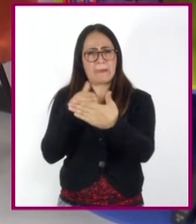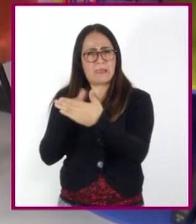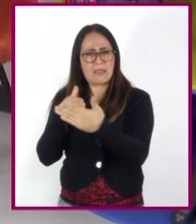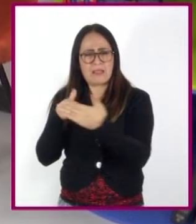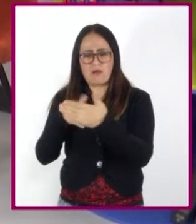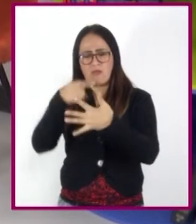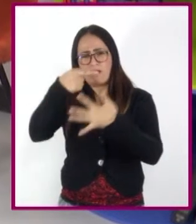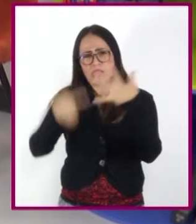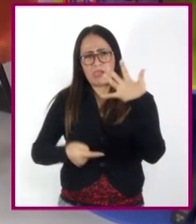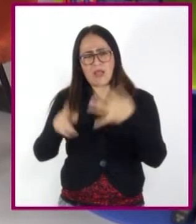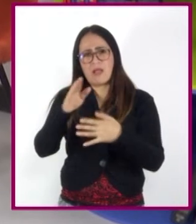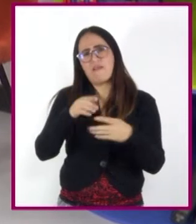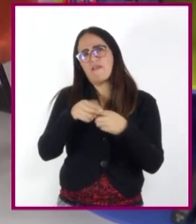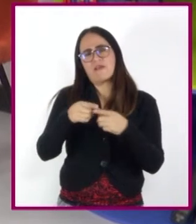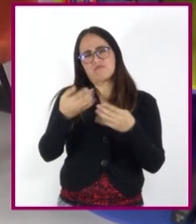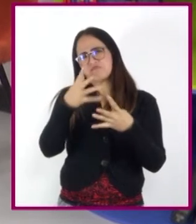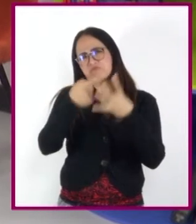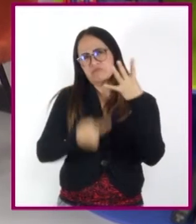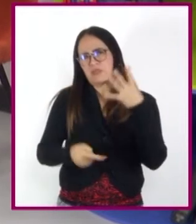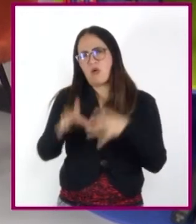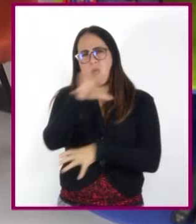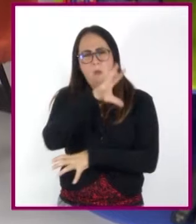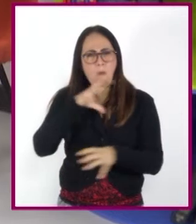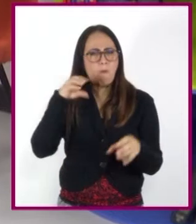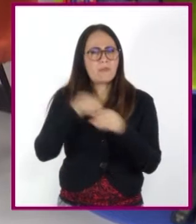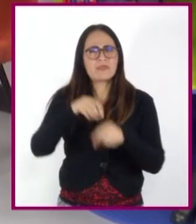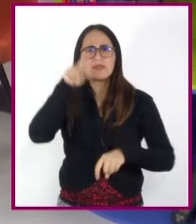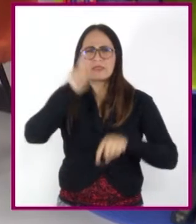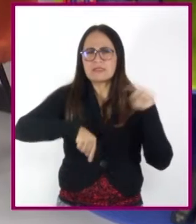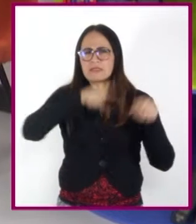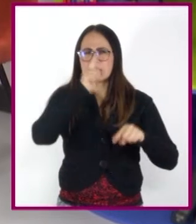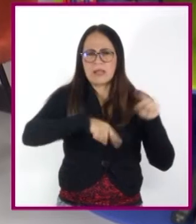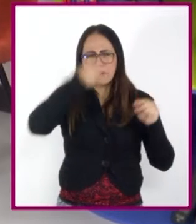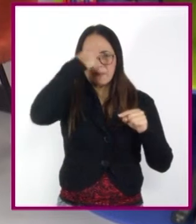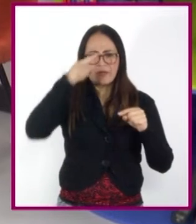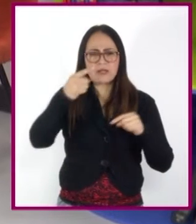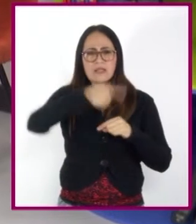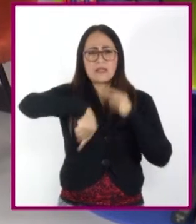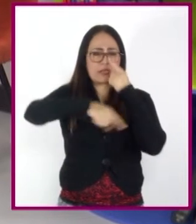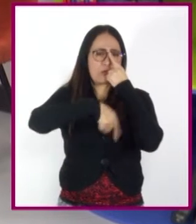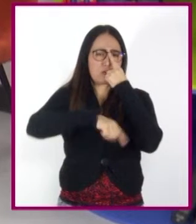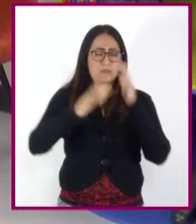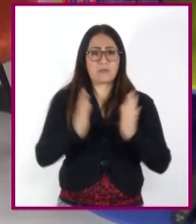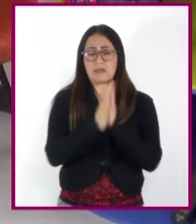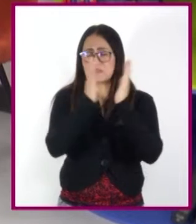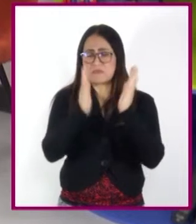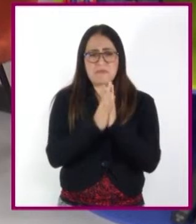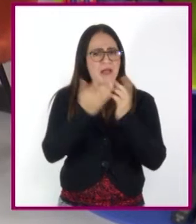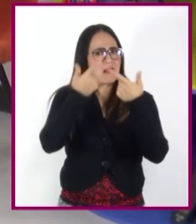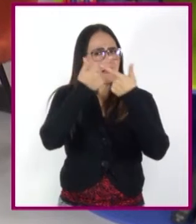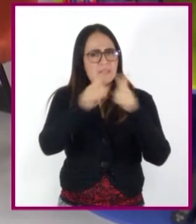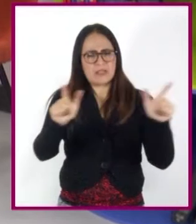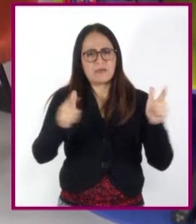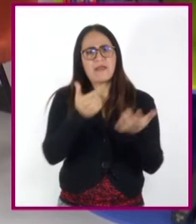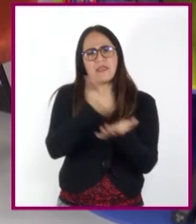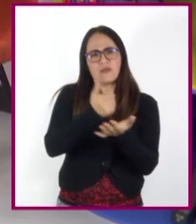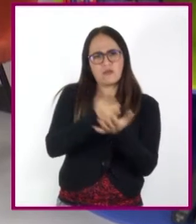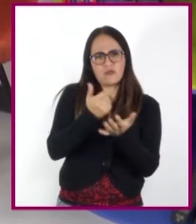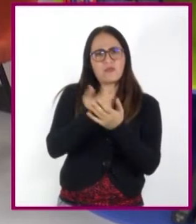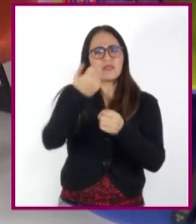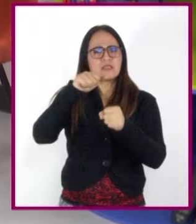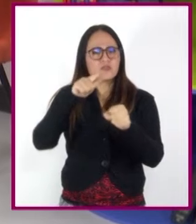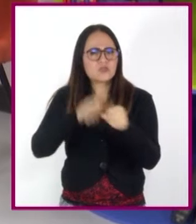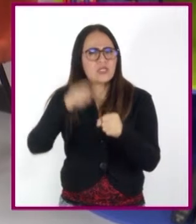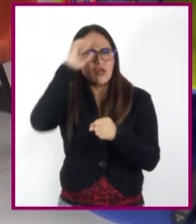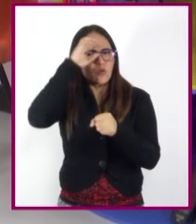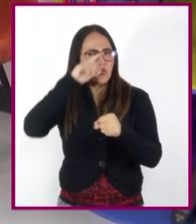físicas, sociales y actitudinales, para que puedan participar completamente en la vida económica, social y cultural,